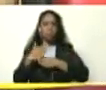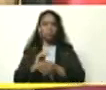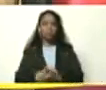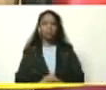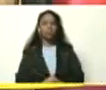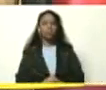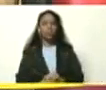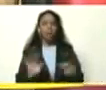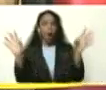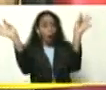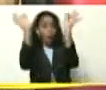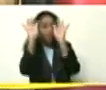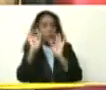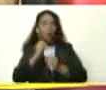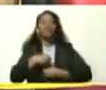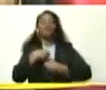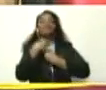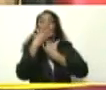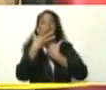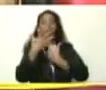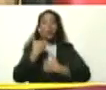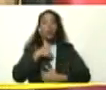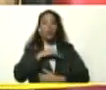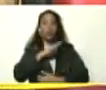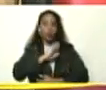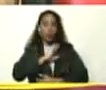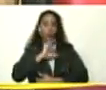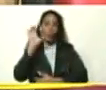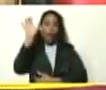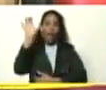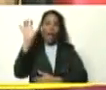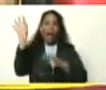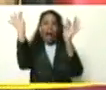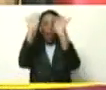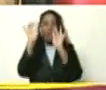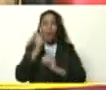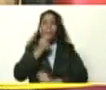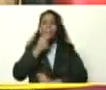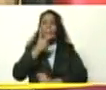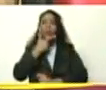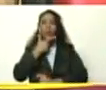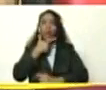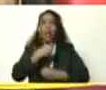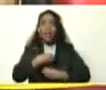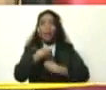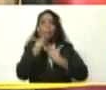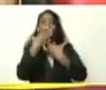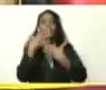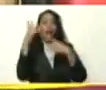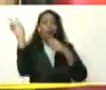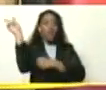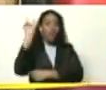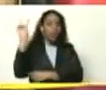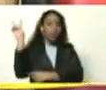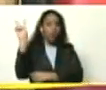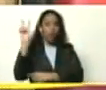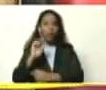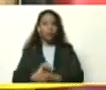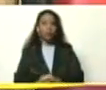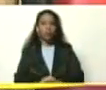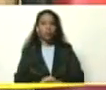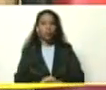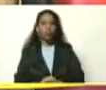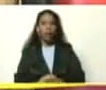la forma que se expresa de nuestro país, la forma hermosa que se expresa de Venezuela,